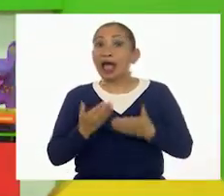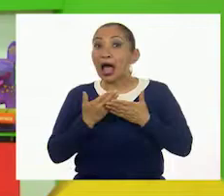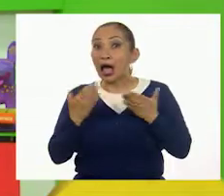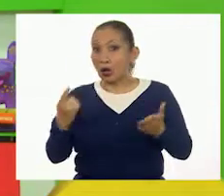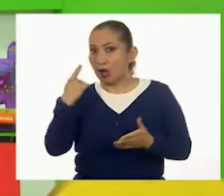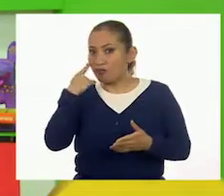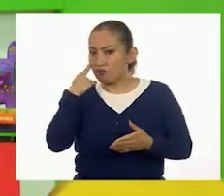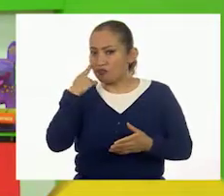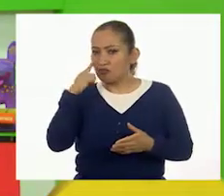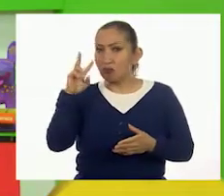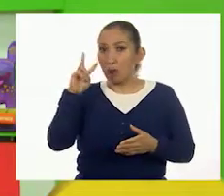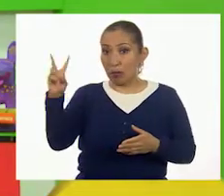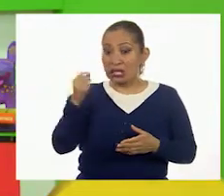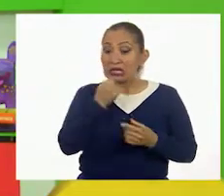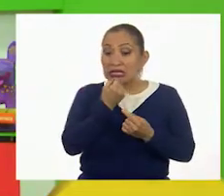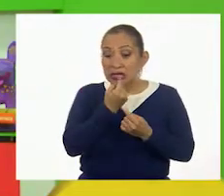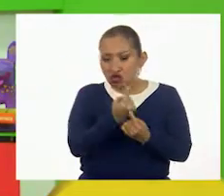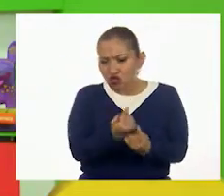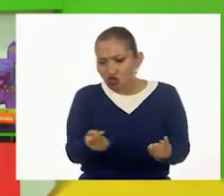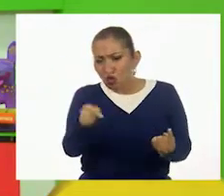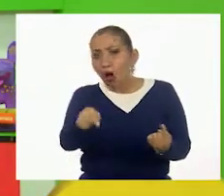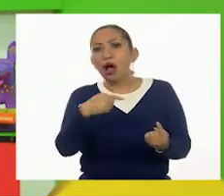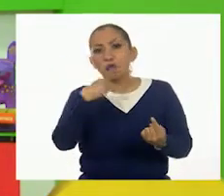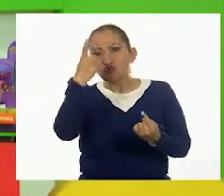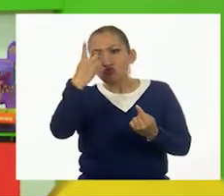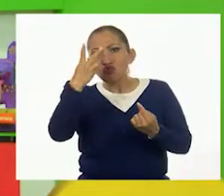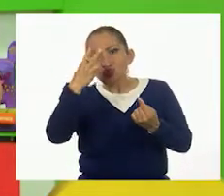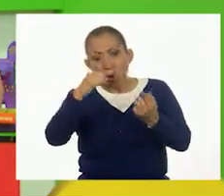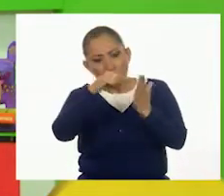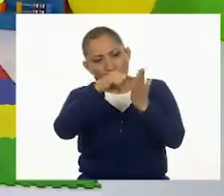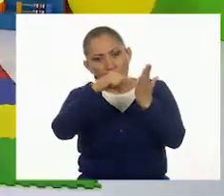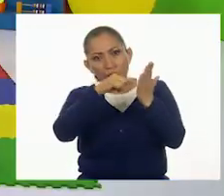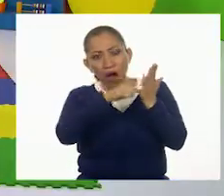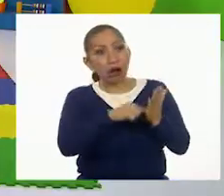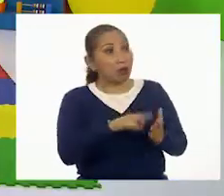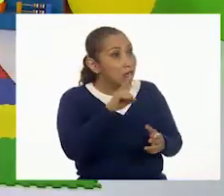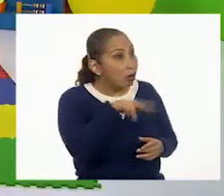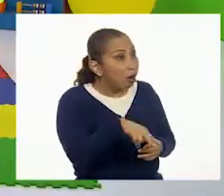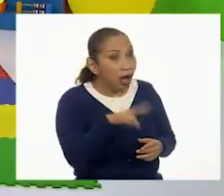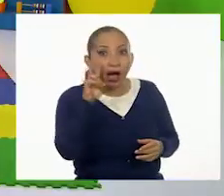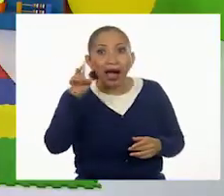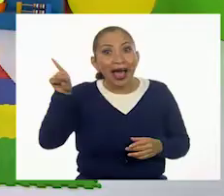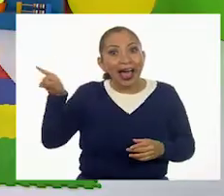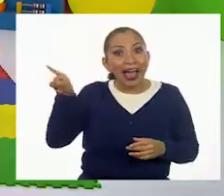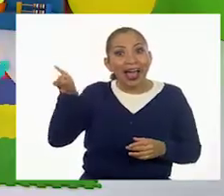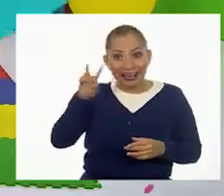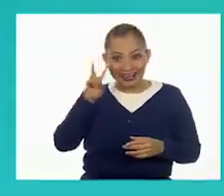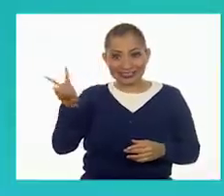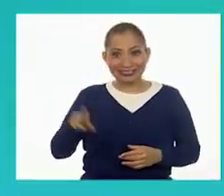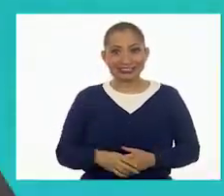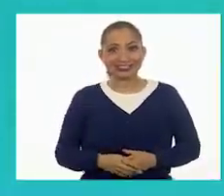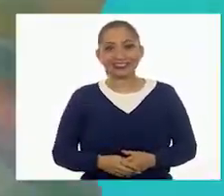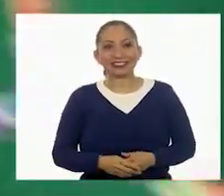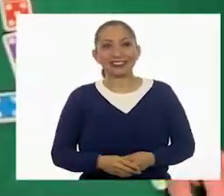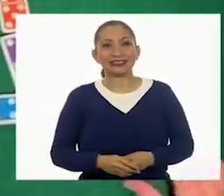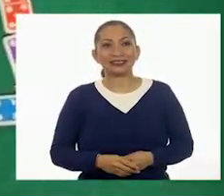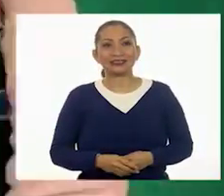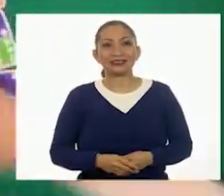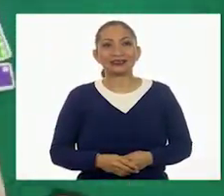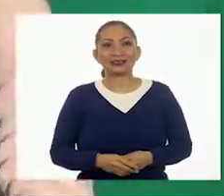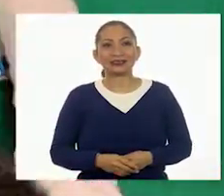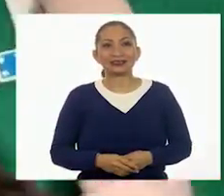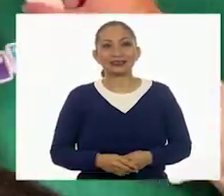Ahora vamos a ver a unos niños que también contaron fichas de dominó. ¿En serio? Sí. Vamos a verlo.